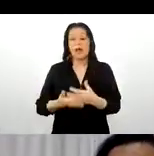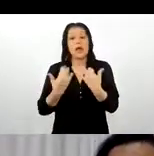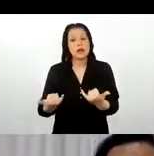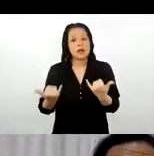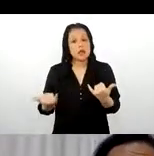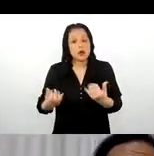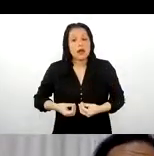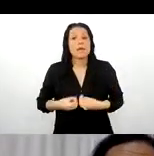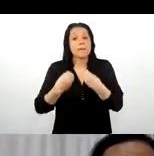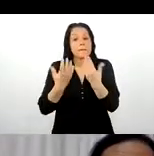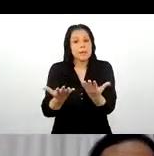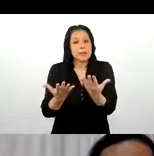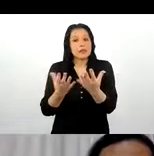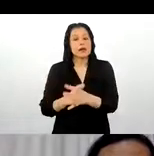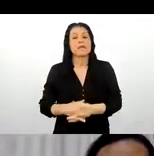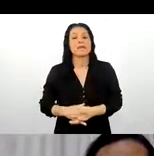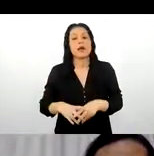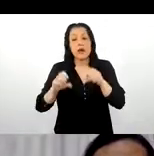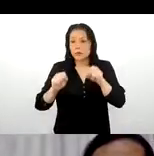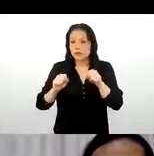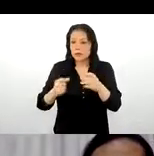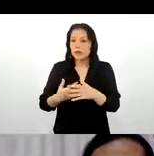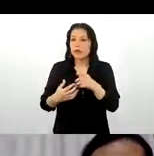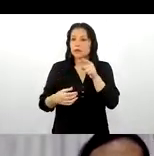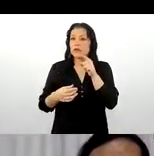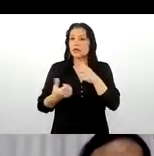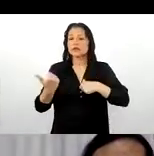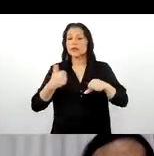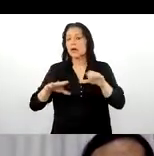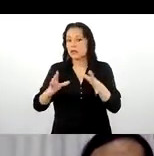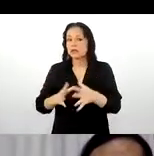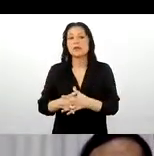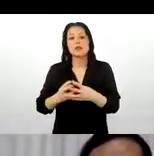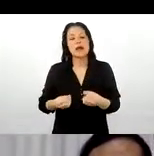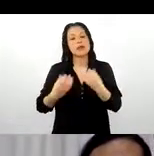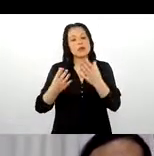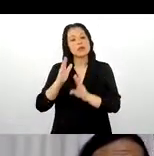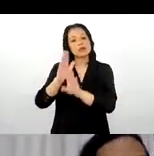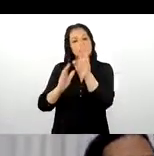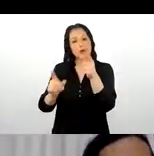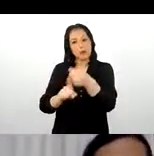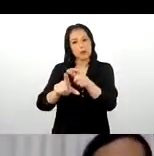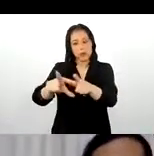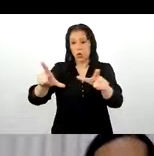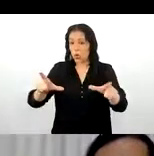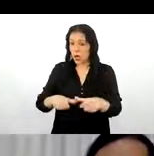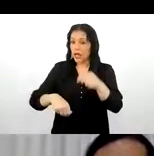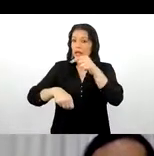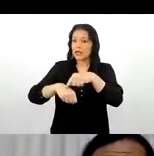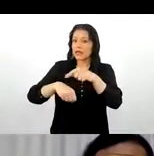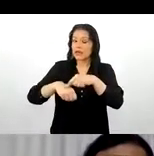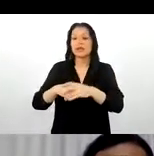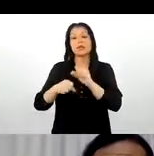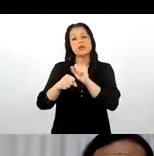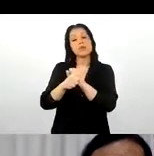brindan las comunidades y que a través de esta actividad pues aporta al desarrollo local. Y durante la pandemia